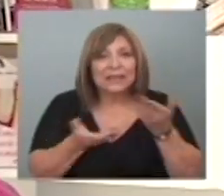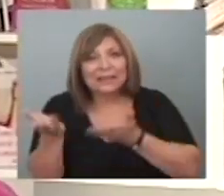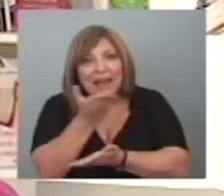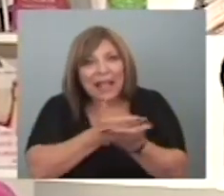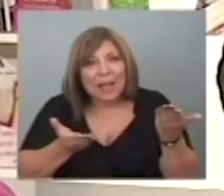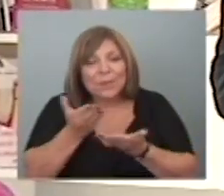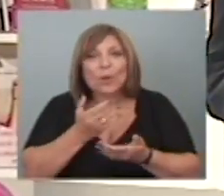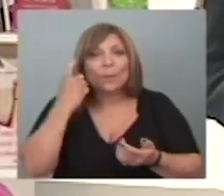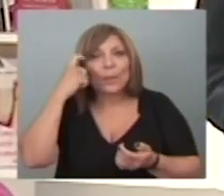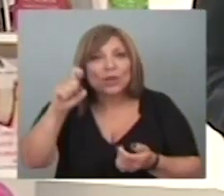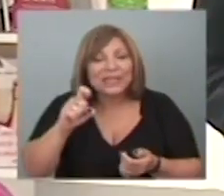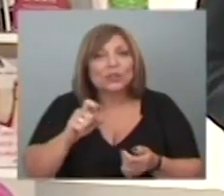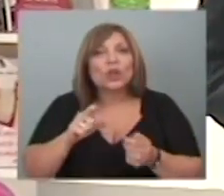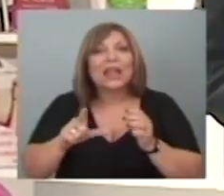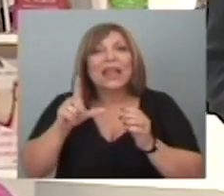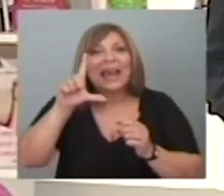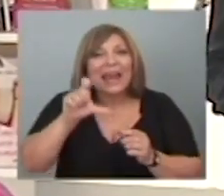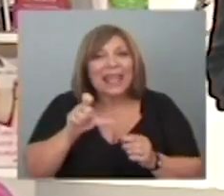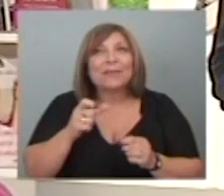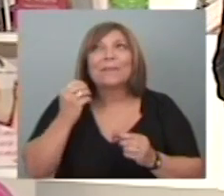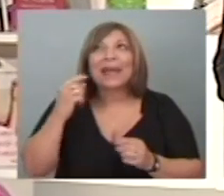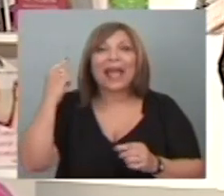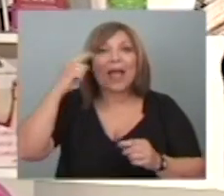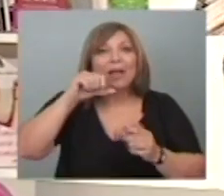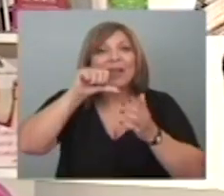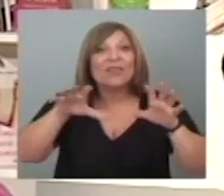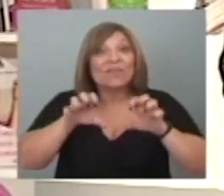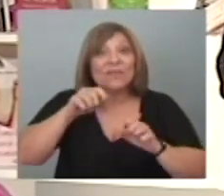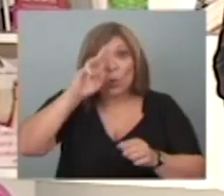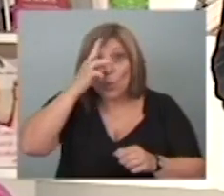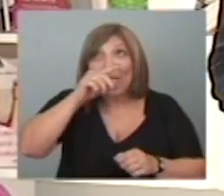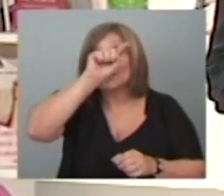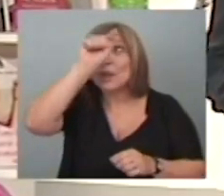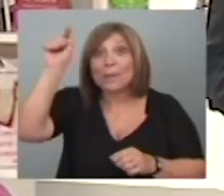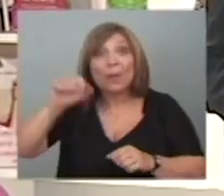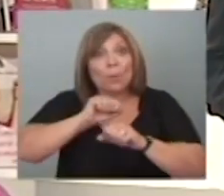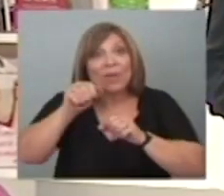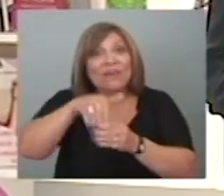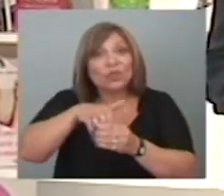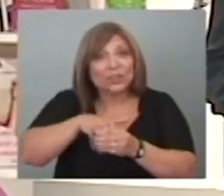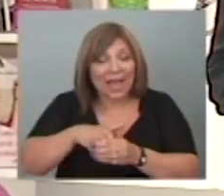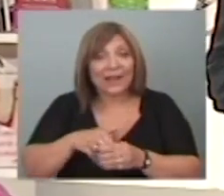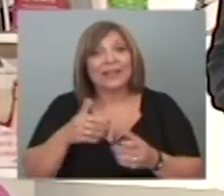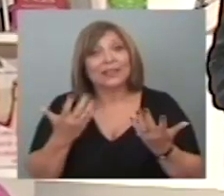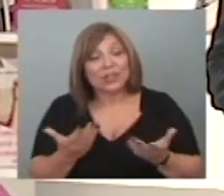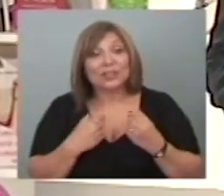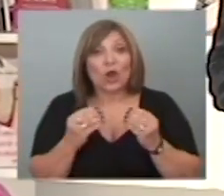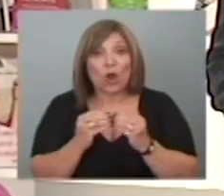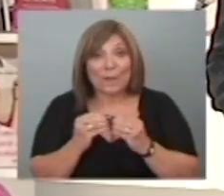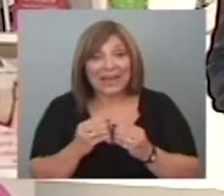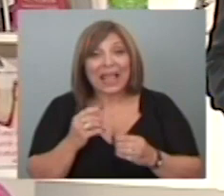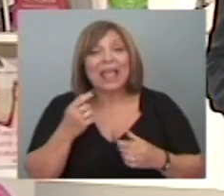que permite el voto de los uruguayos en el exterior. Y nuestra compañera Andrea Tavares estuvo realizando informes